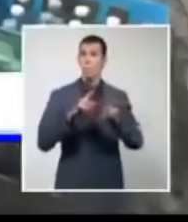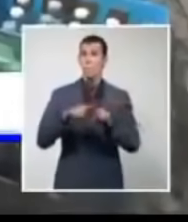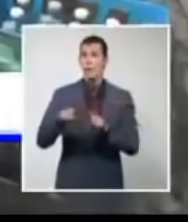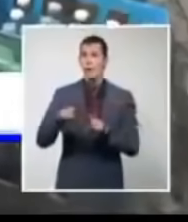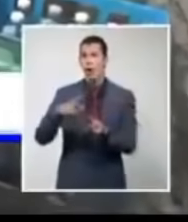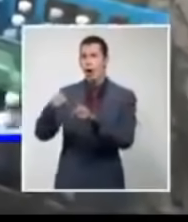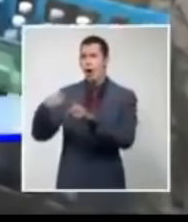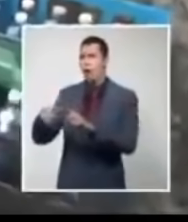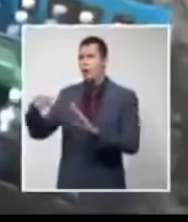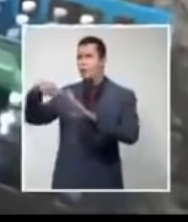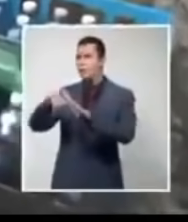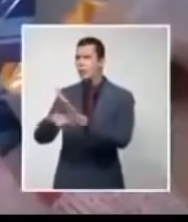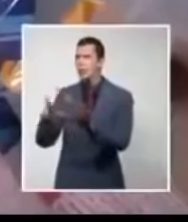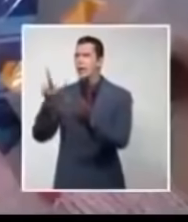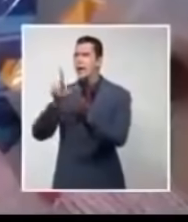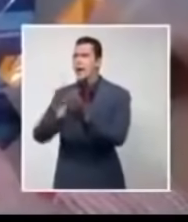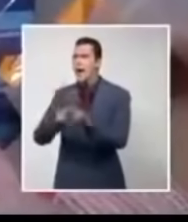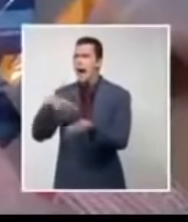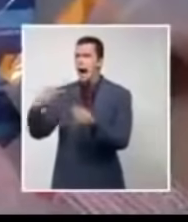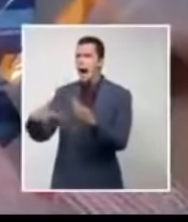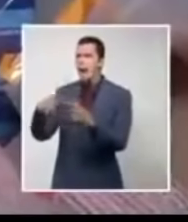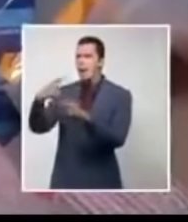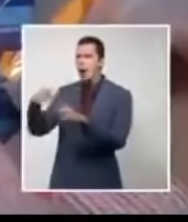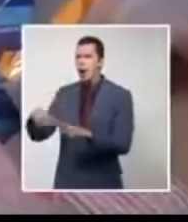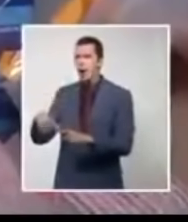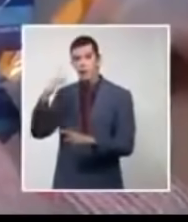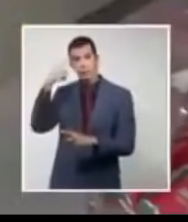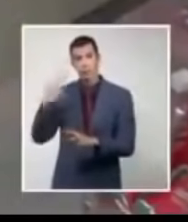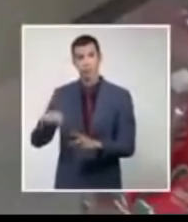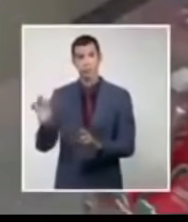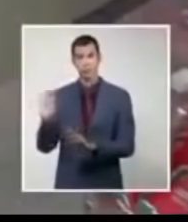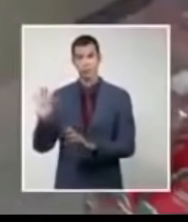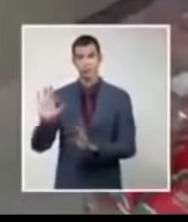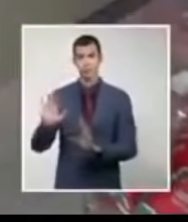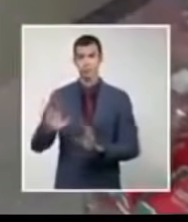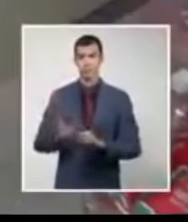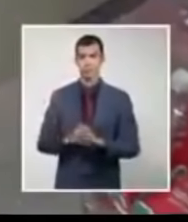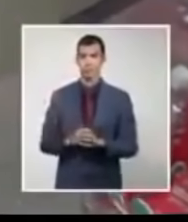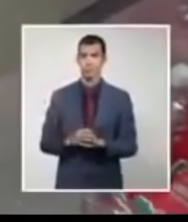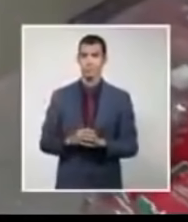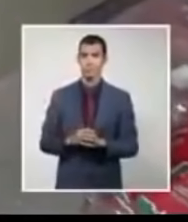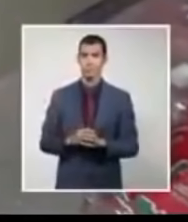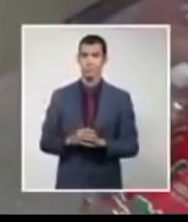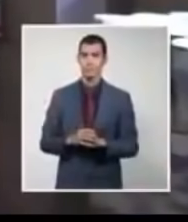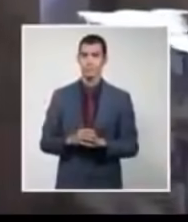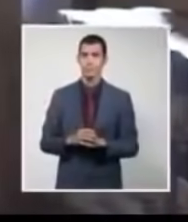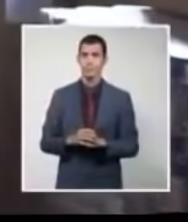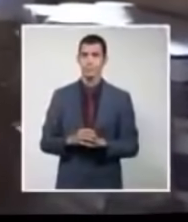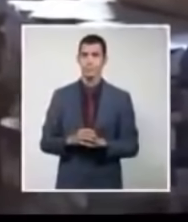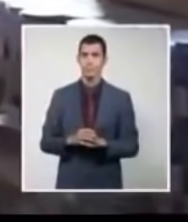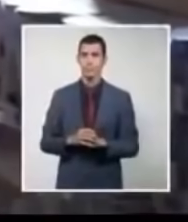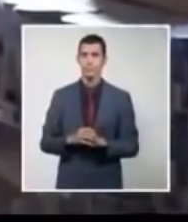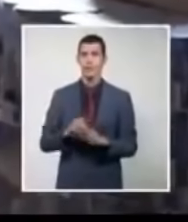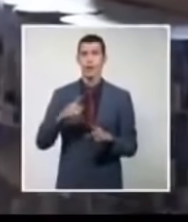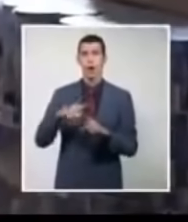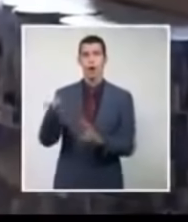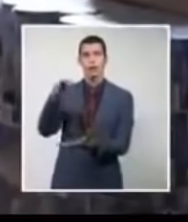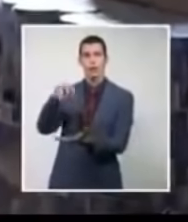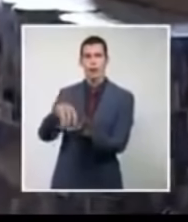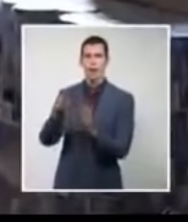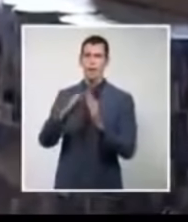sancionador uno de los involucrados resultó ser un vecino solidario que le prestó su vivienda para guardar todo